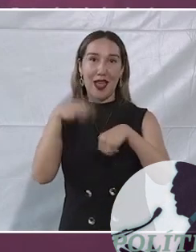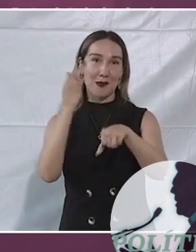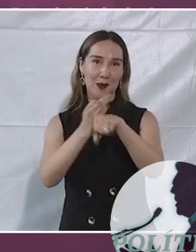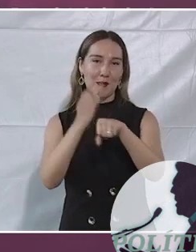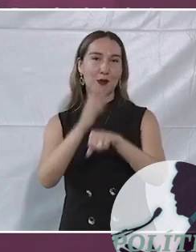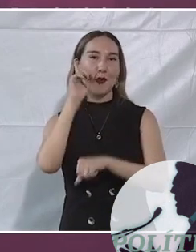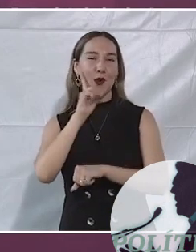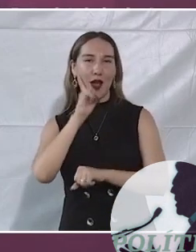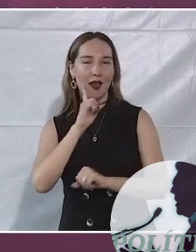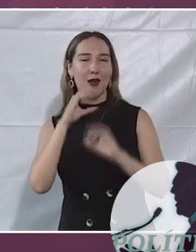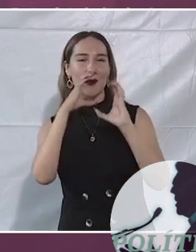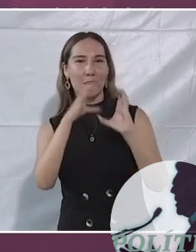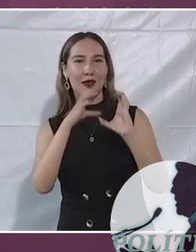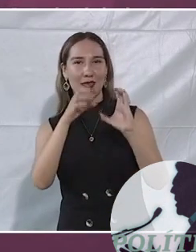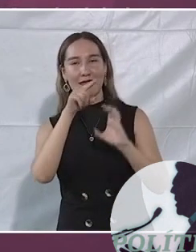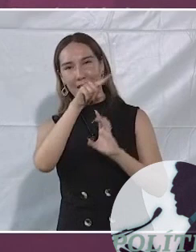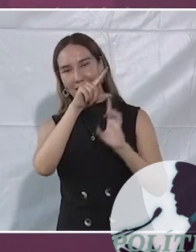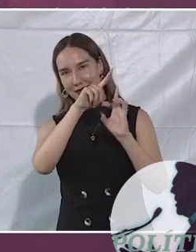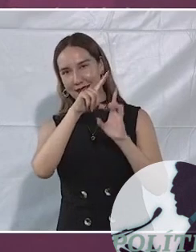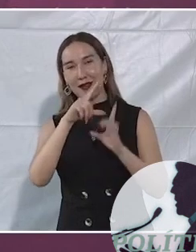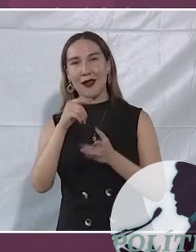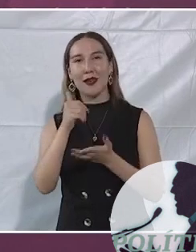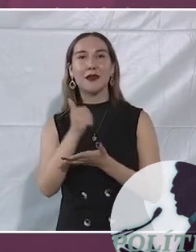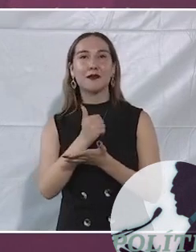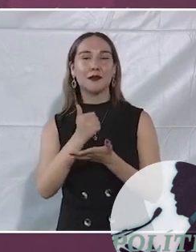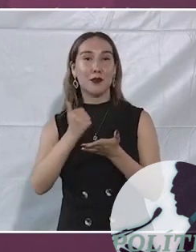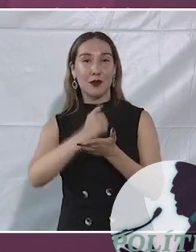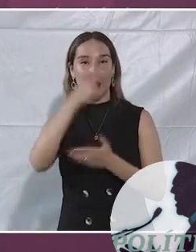no haya robos. La dejamos cuidando.